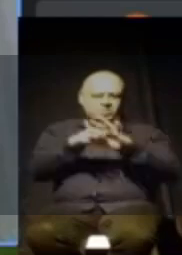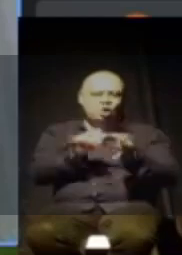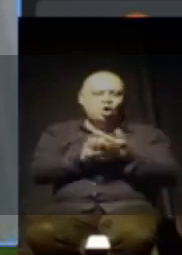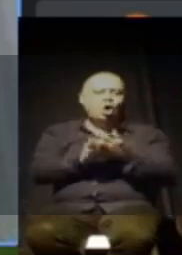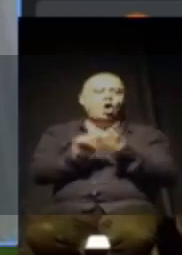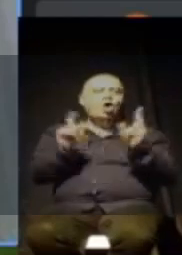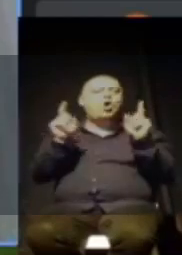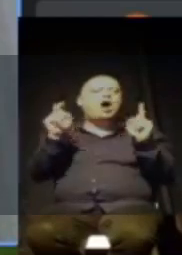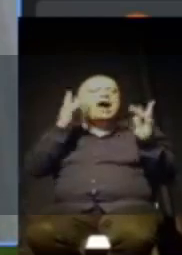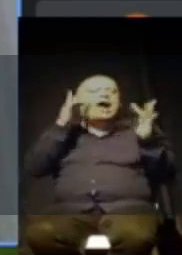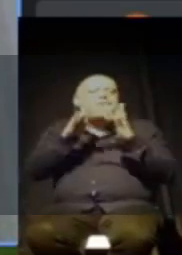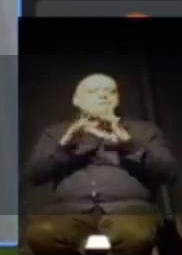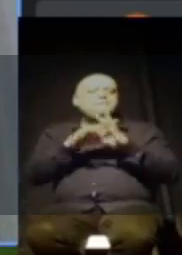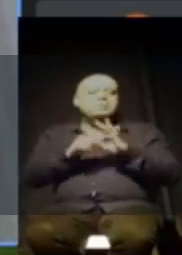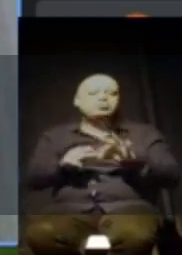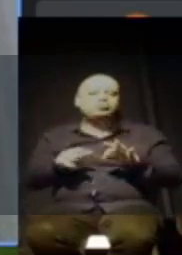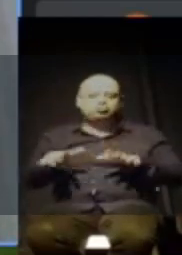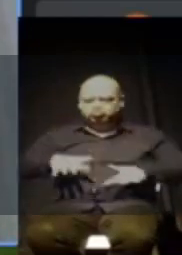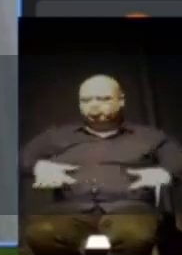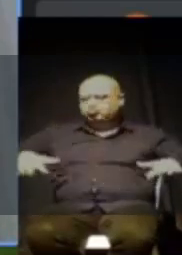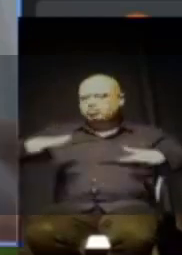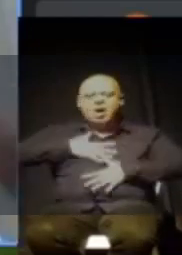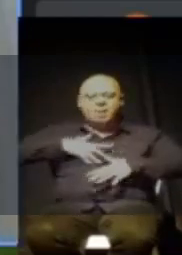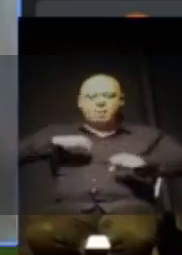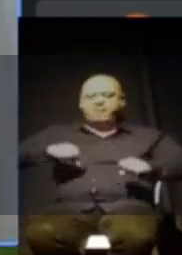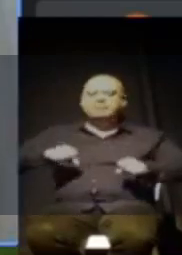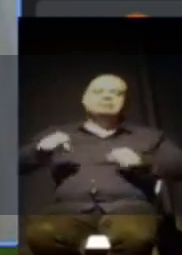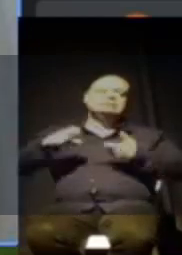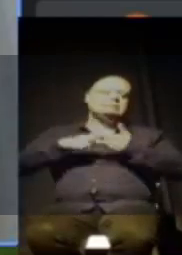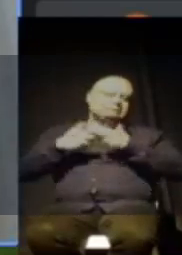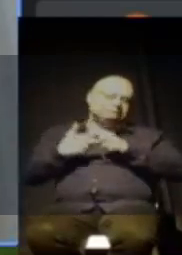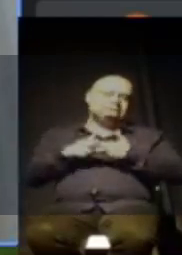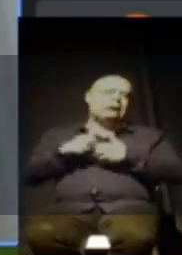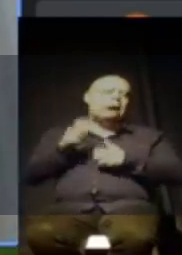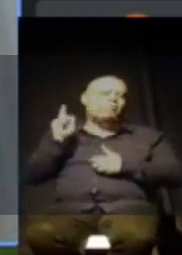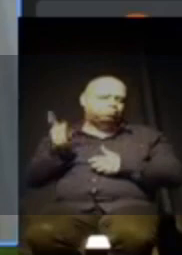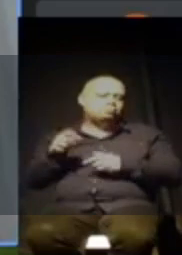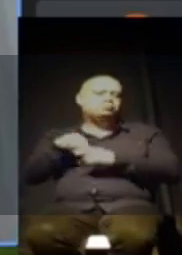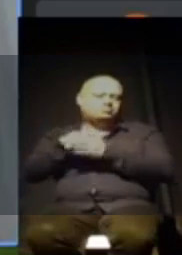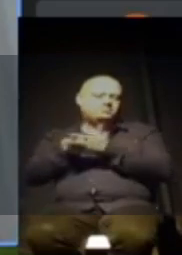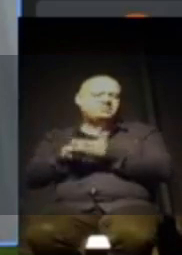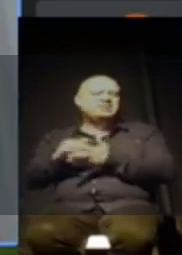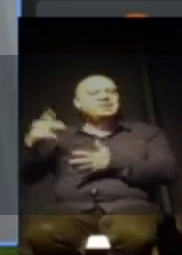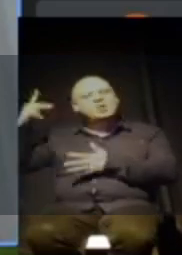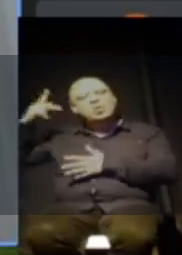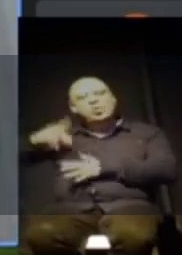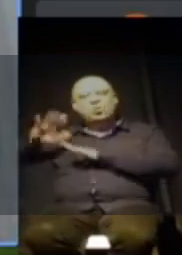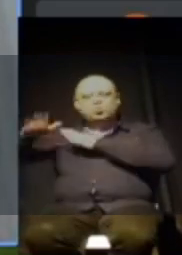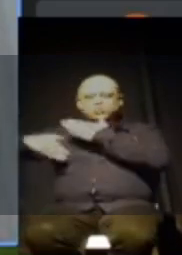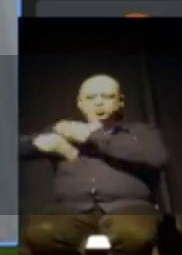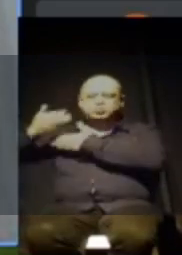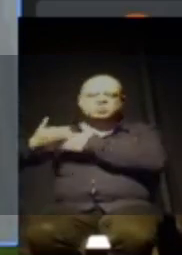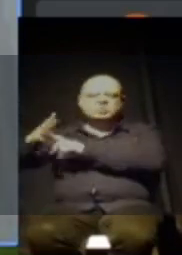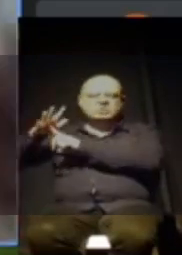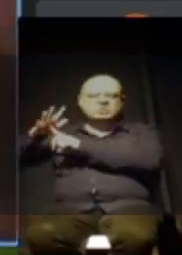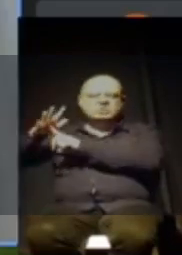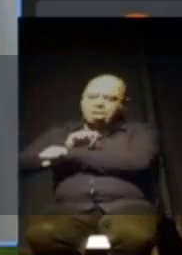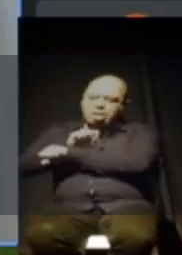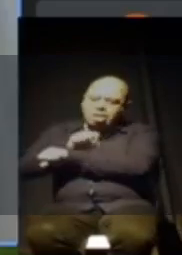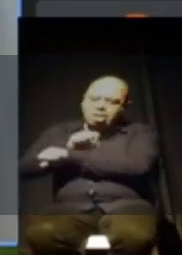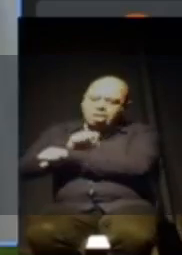que ver con ese tema. Los problemas de la tierra en Colombia, particularmente, tienen que ver con esas historias de desobligamientos,